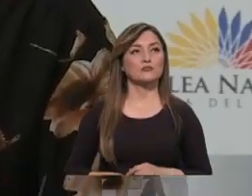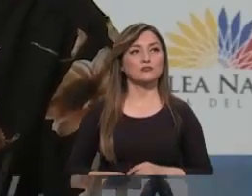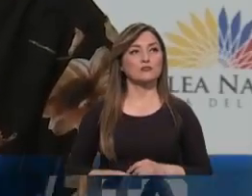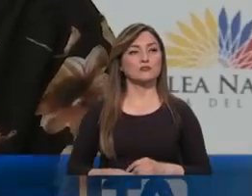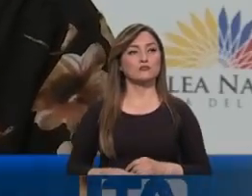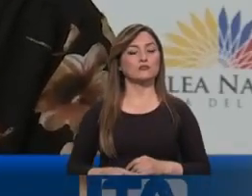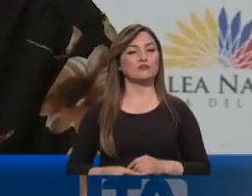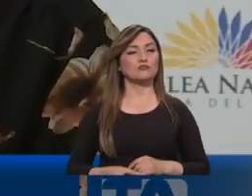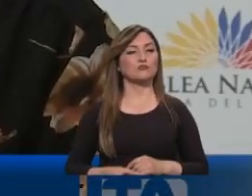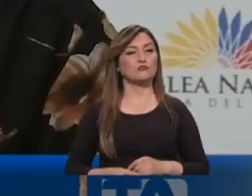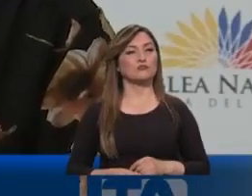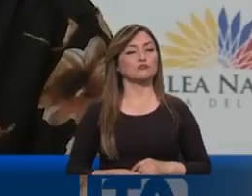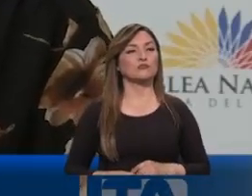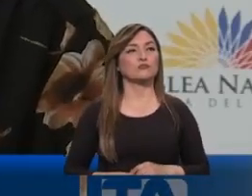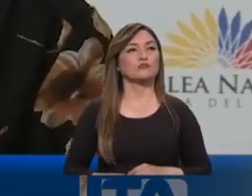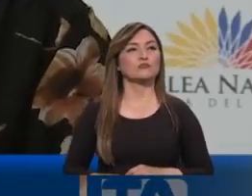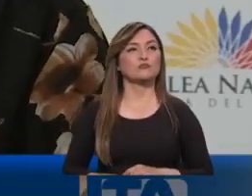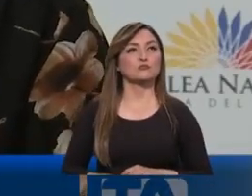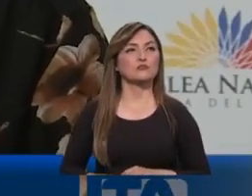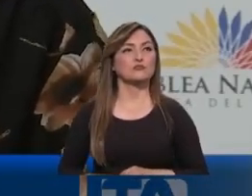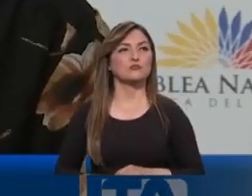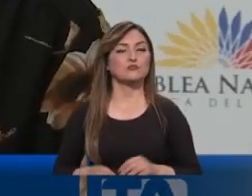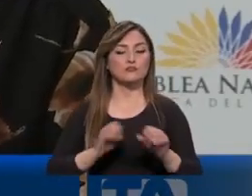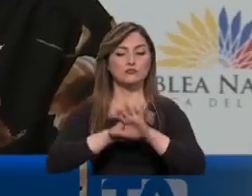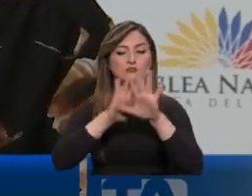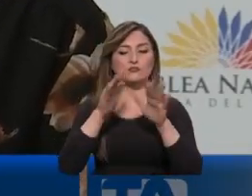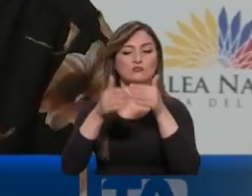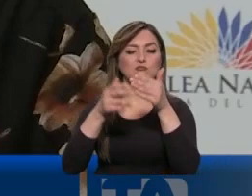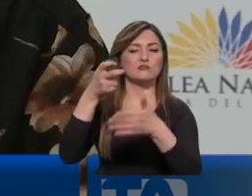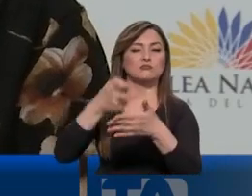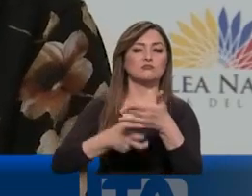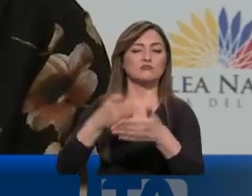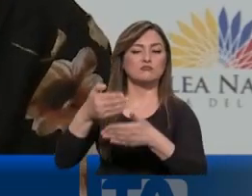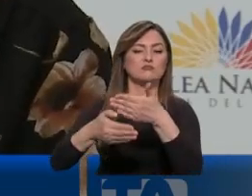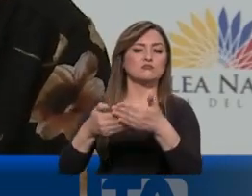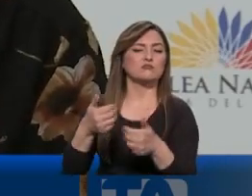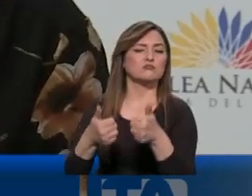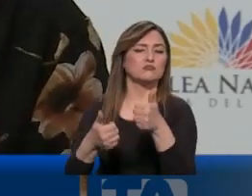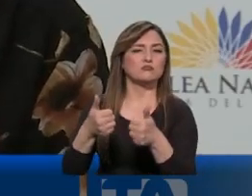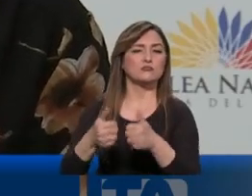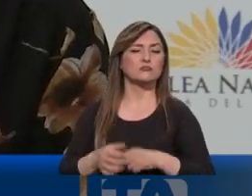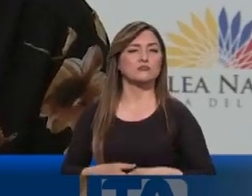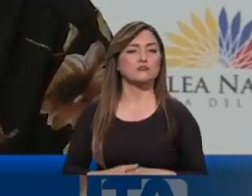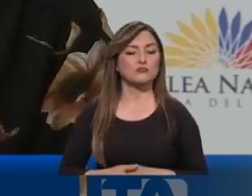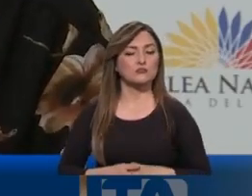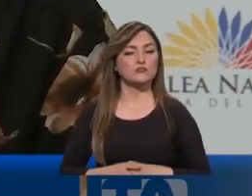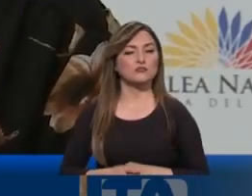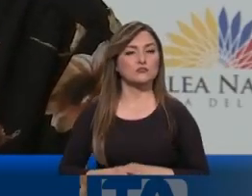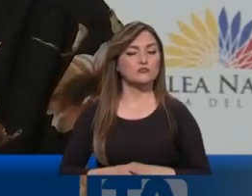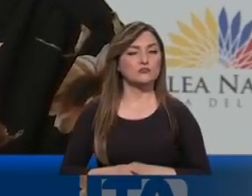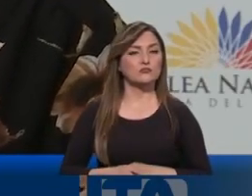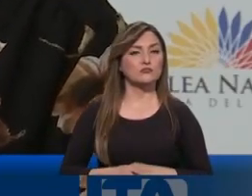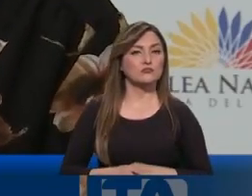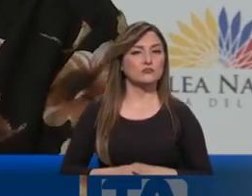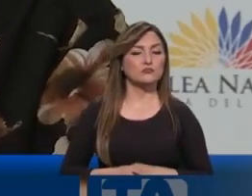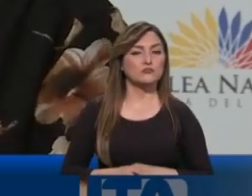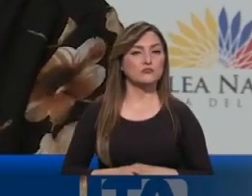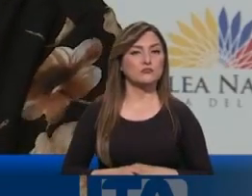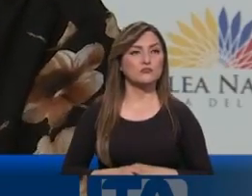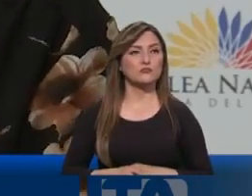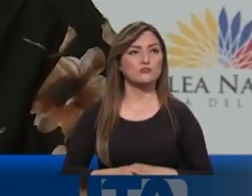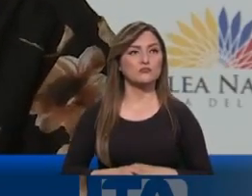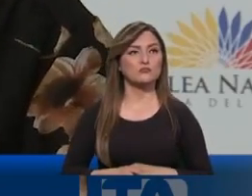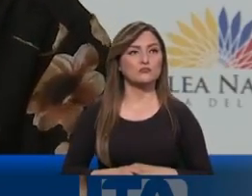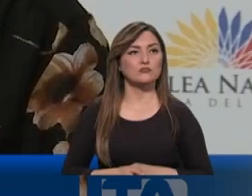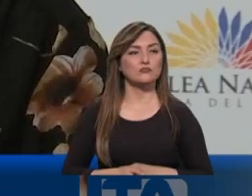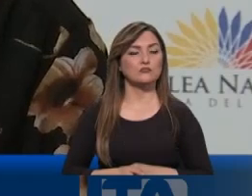en qué etapa están esas glosas, porque no es lo mismo, por supuesto, que haya algún tipo de indicio y